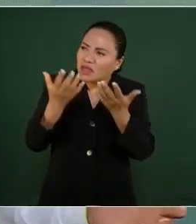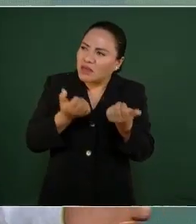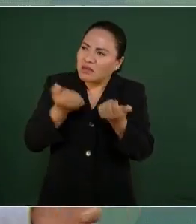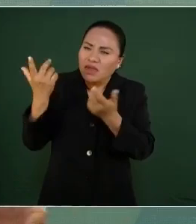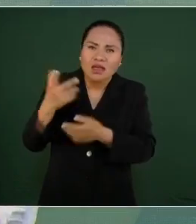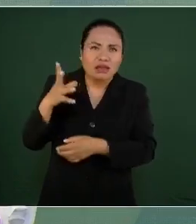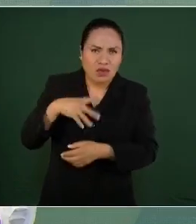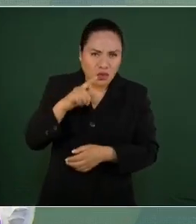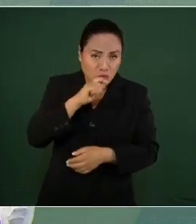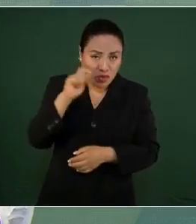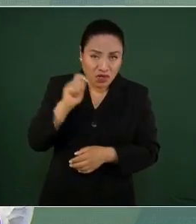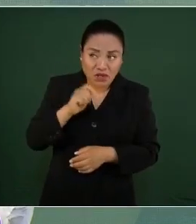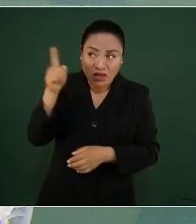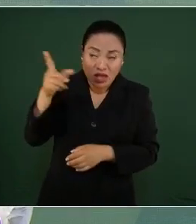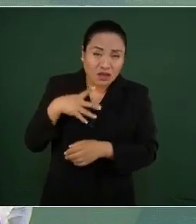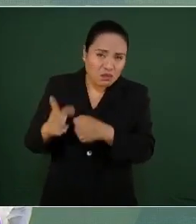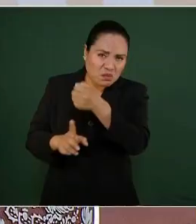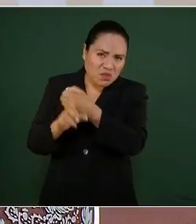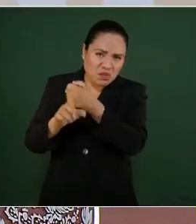la guerra?